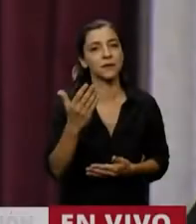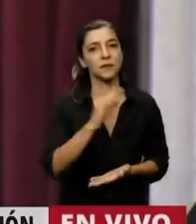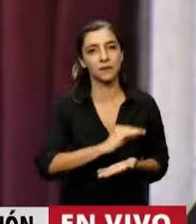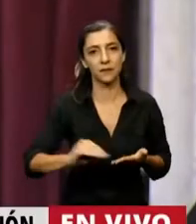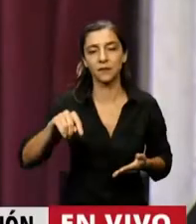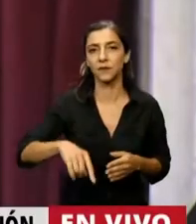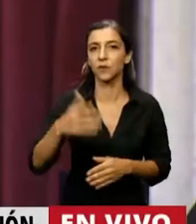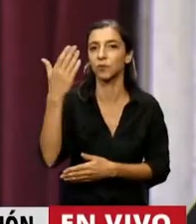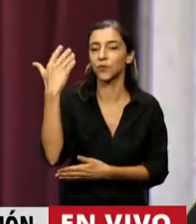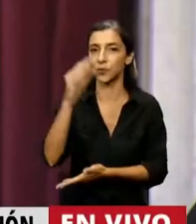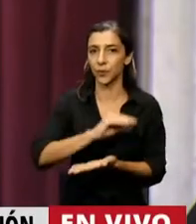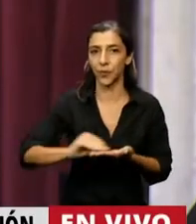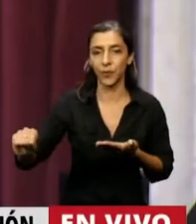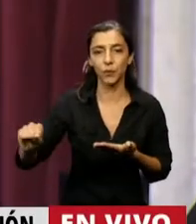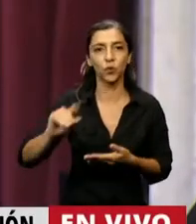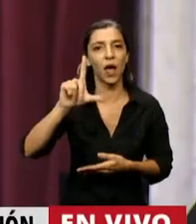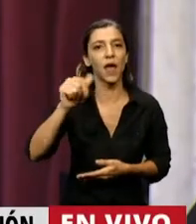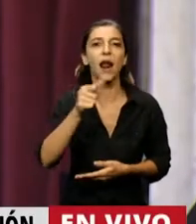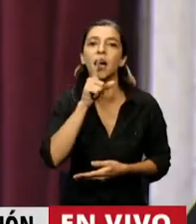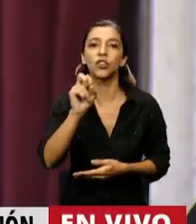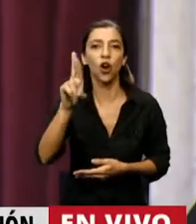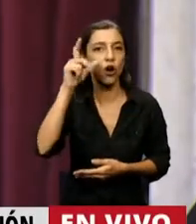El uso de la palabra, la diputada Ximena Latorre.